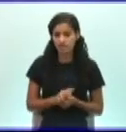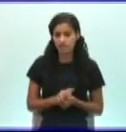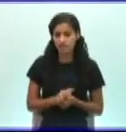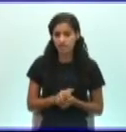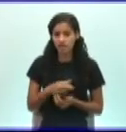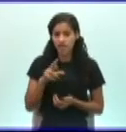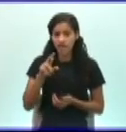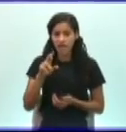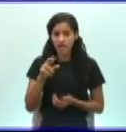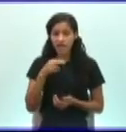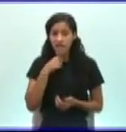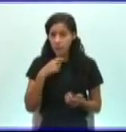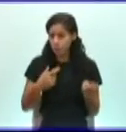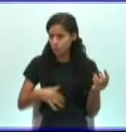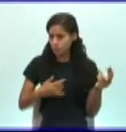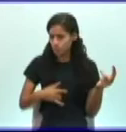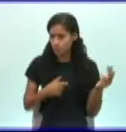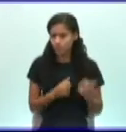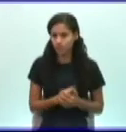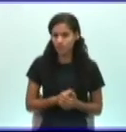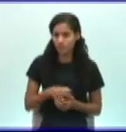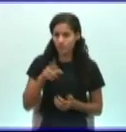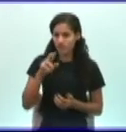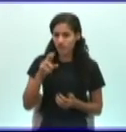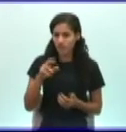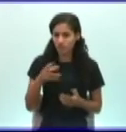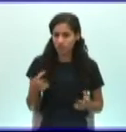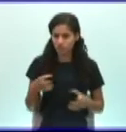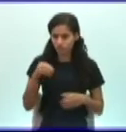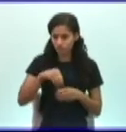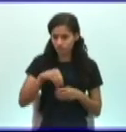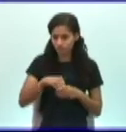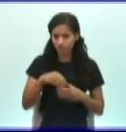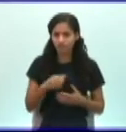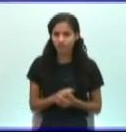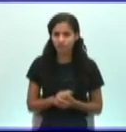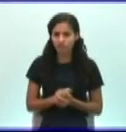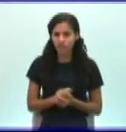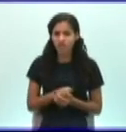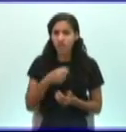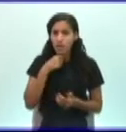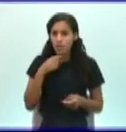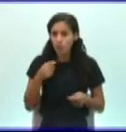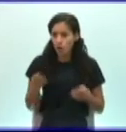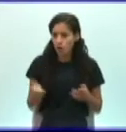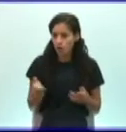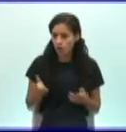R con R guitarra, R con R barril.